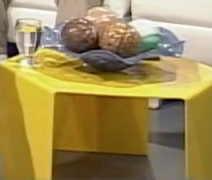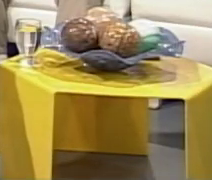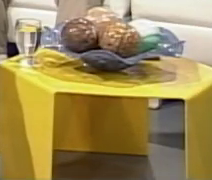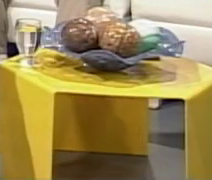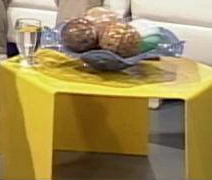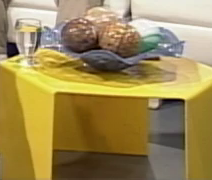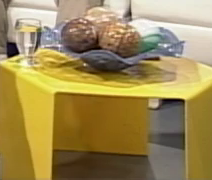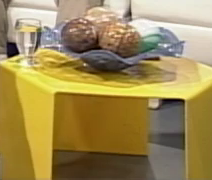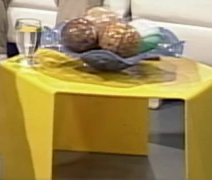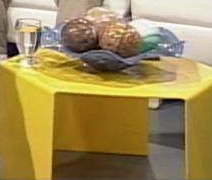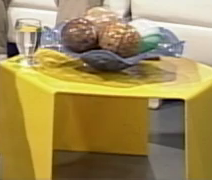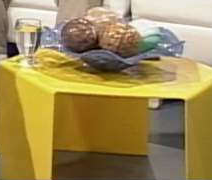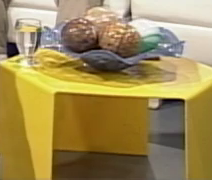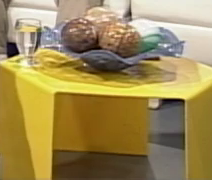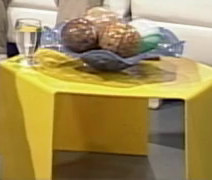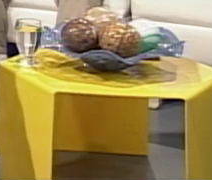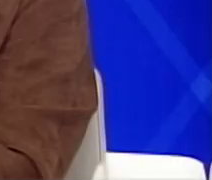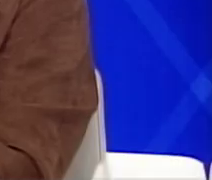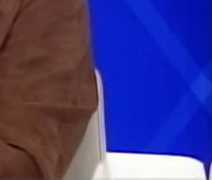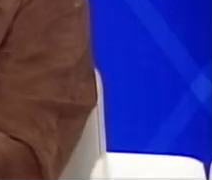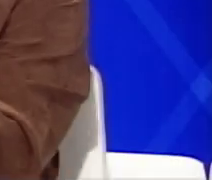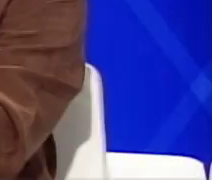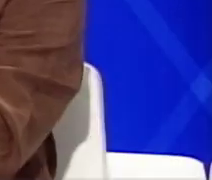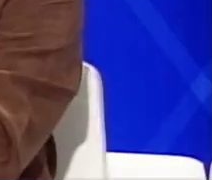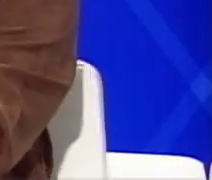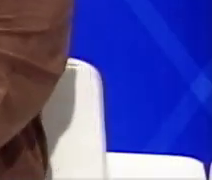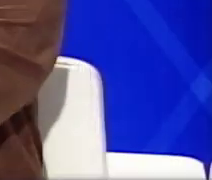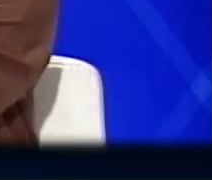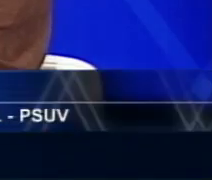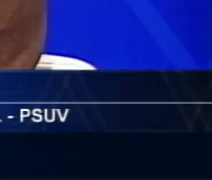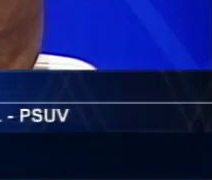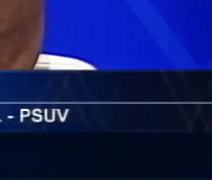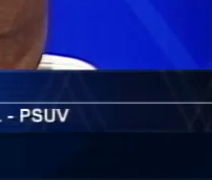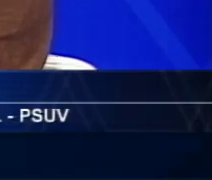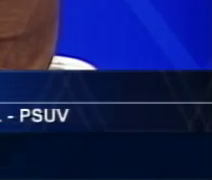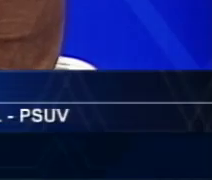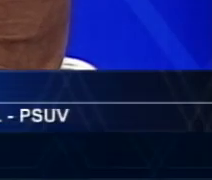¿no? Cuando se cierra la frontera, sin lugar a duda que se